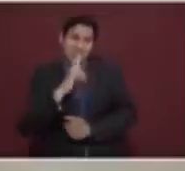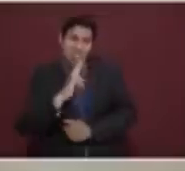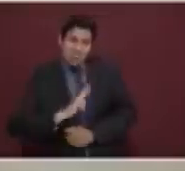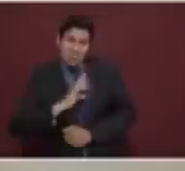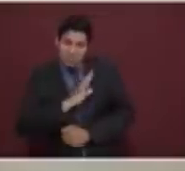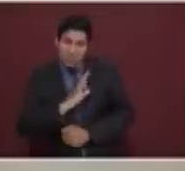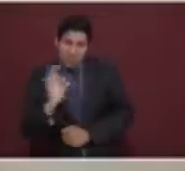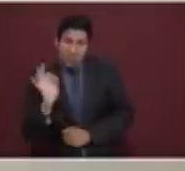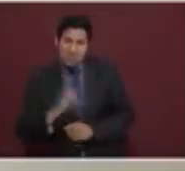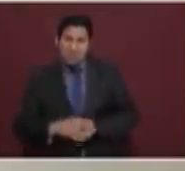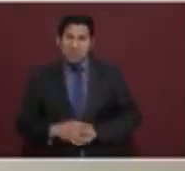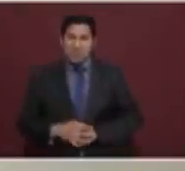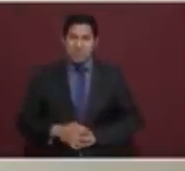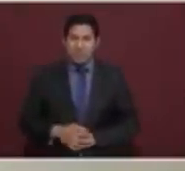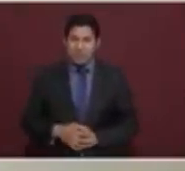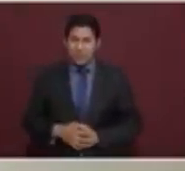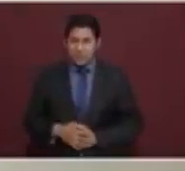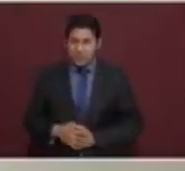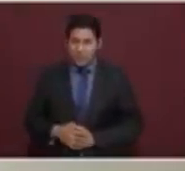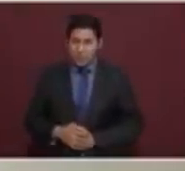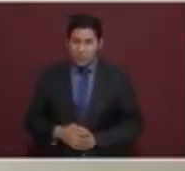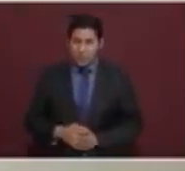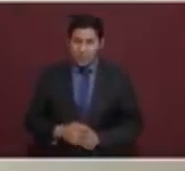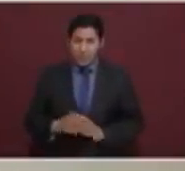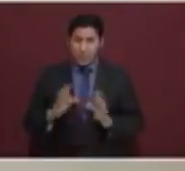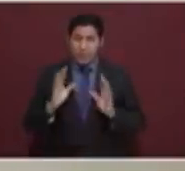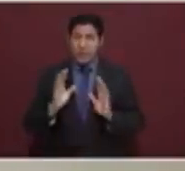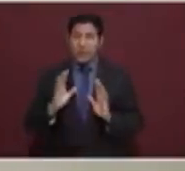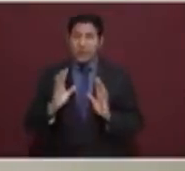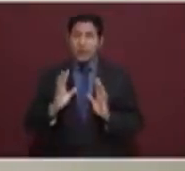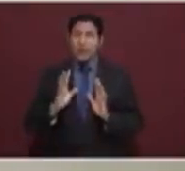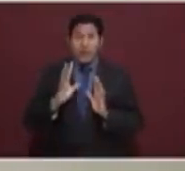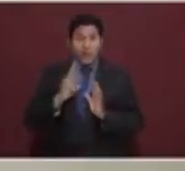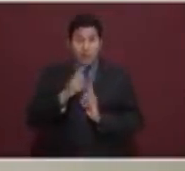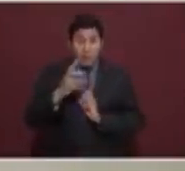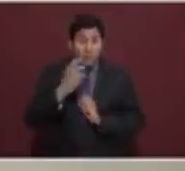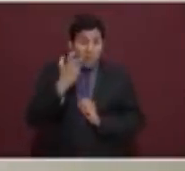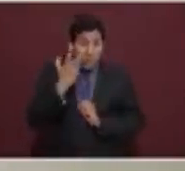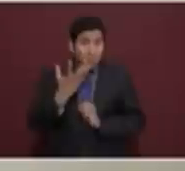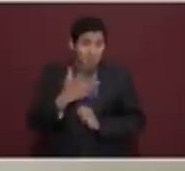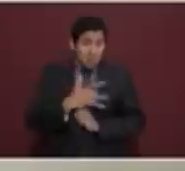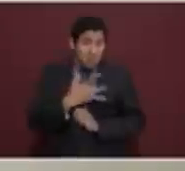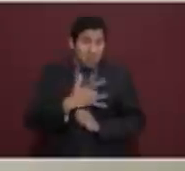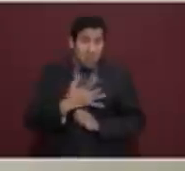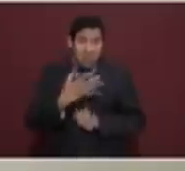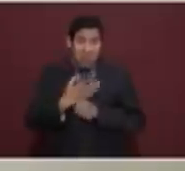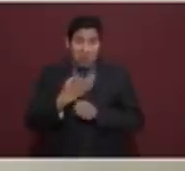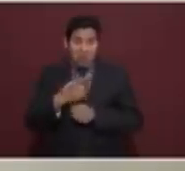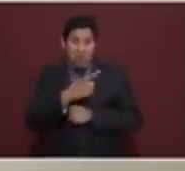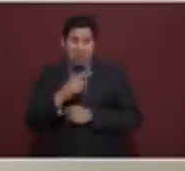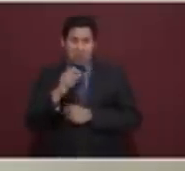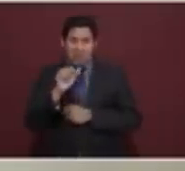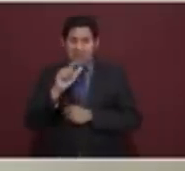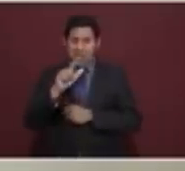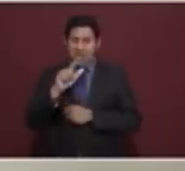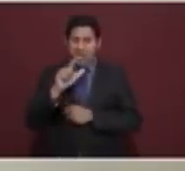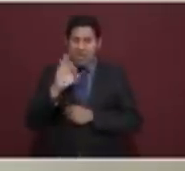agregas rosso y éste si les parece con alfonso lo cerramos y ya entramos a preguntas